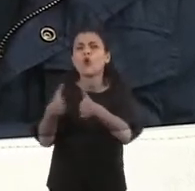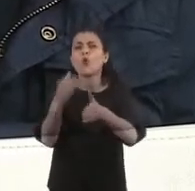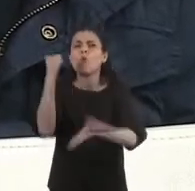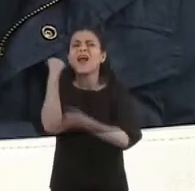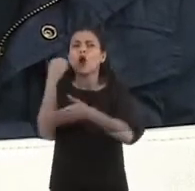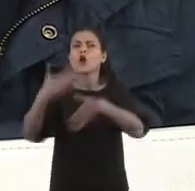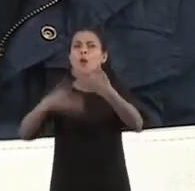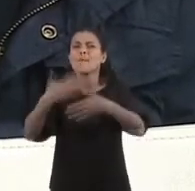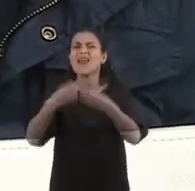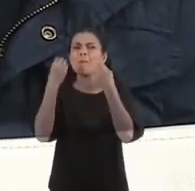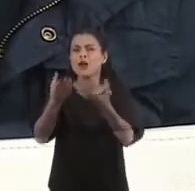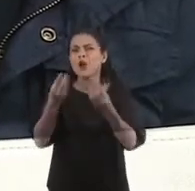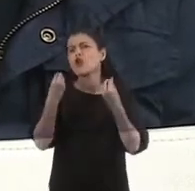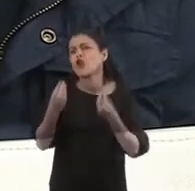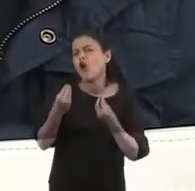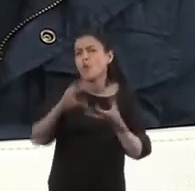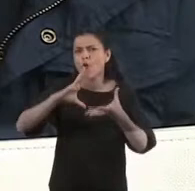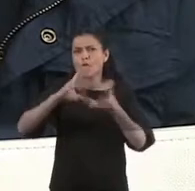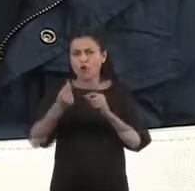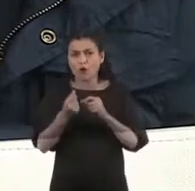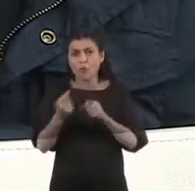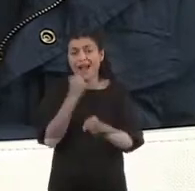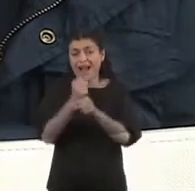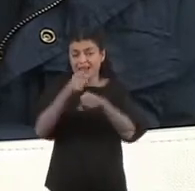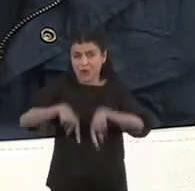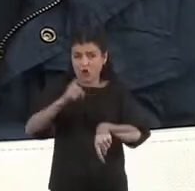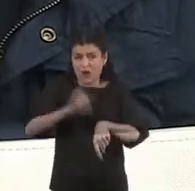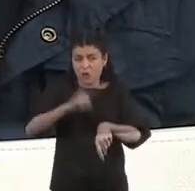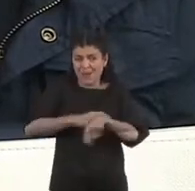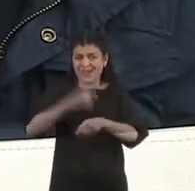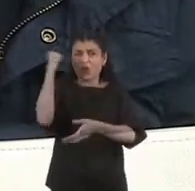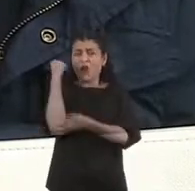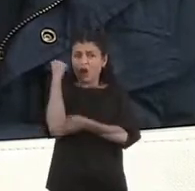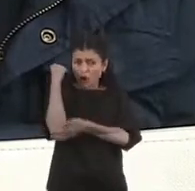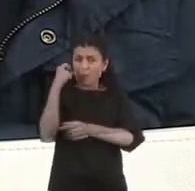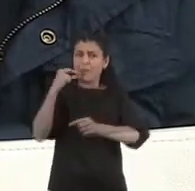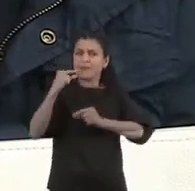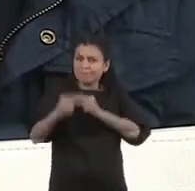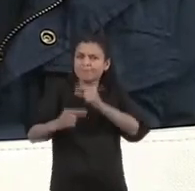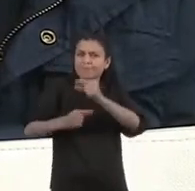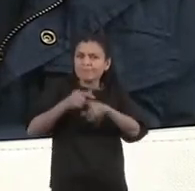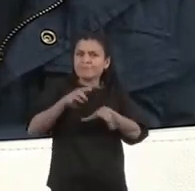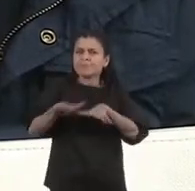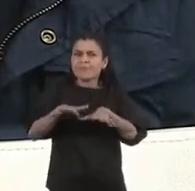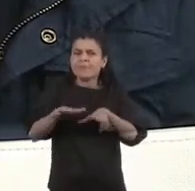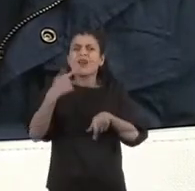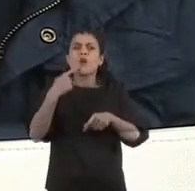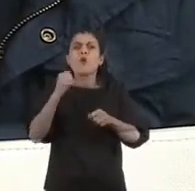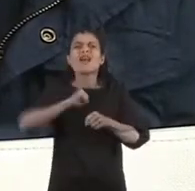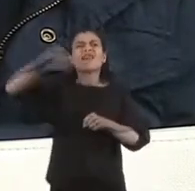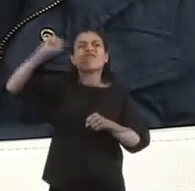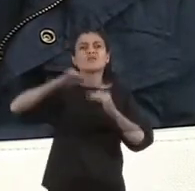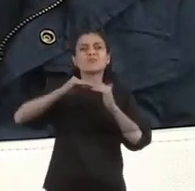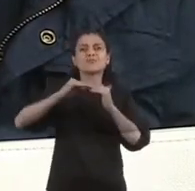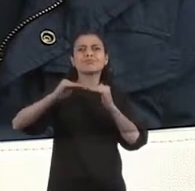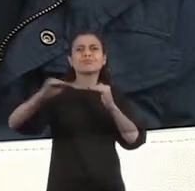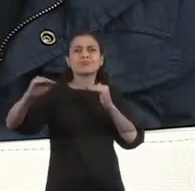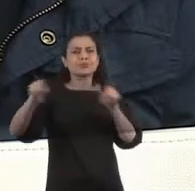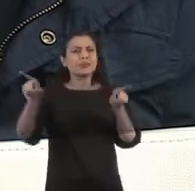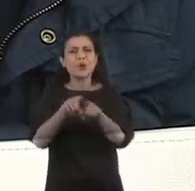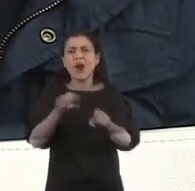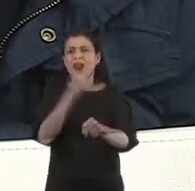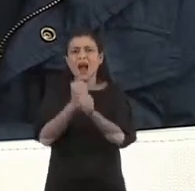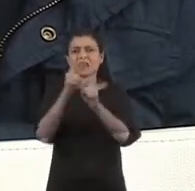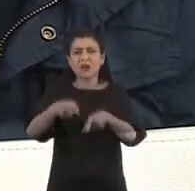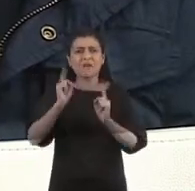el gobierno, habida cuenta todavía de una economía que, si bien transita un panorama de mayor quietud de inflación, los sueldos son